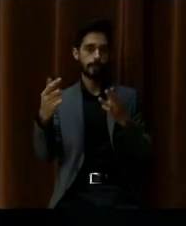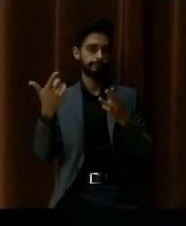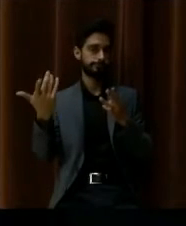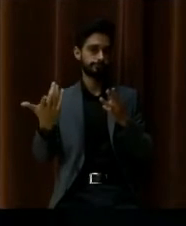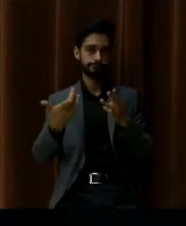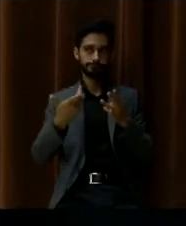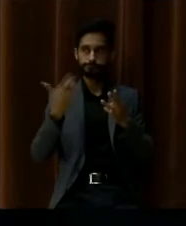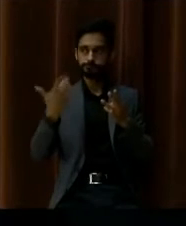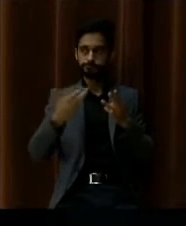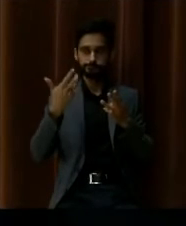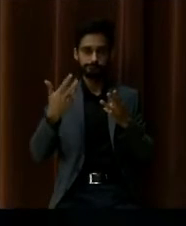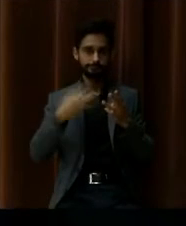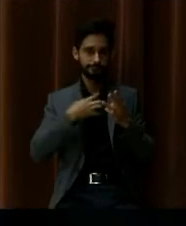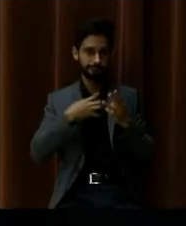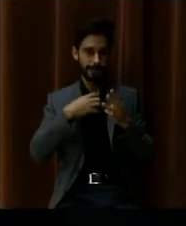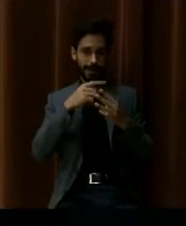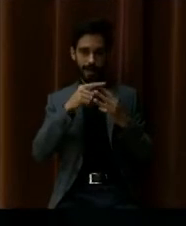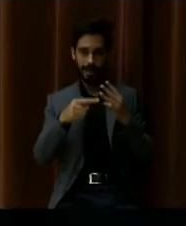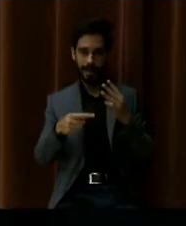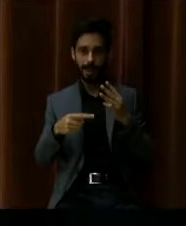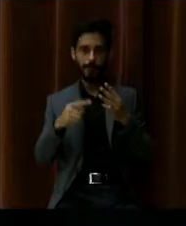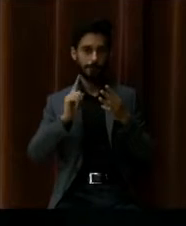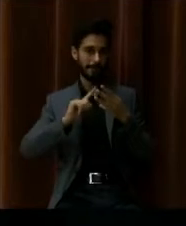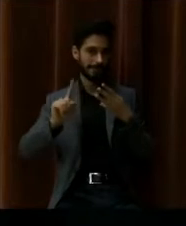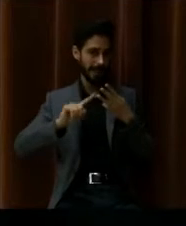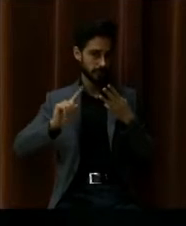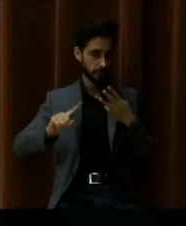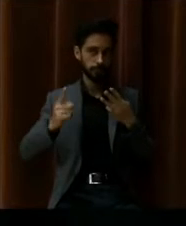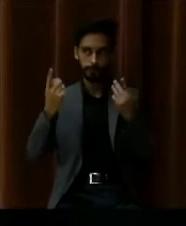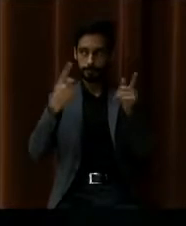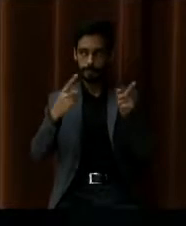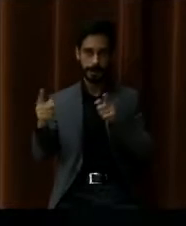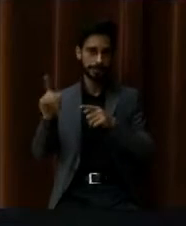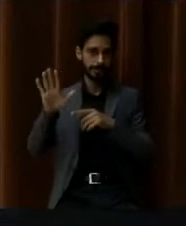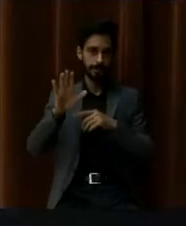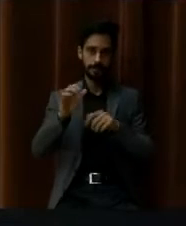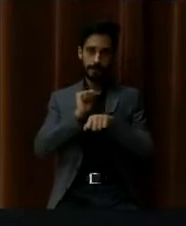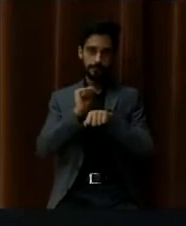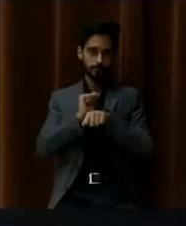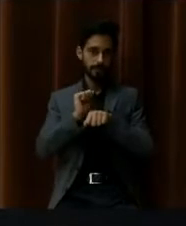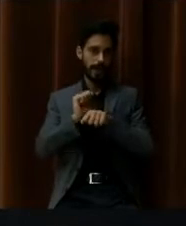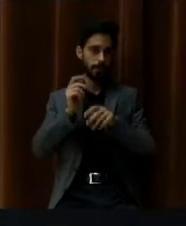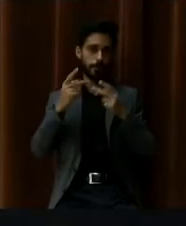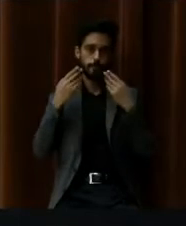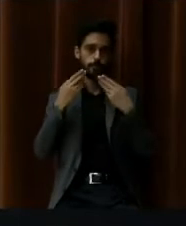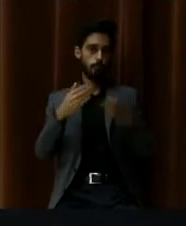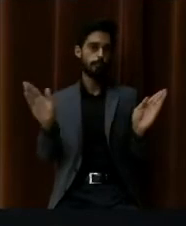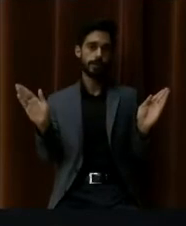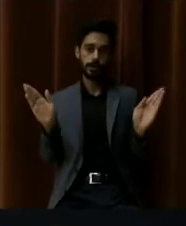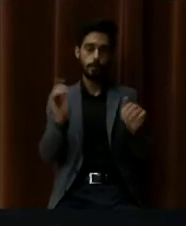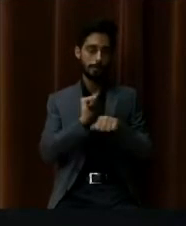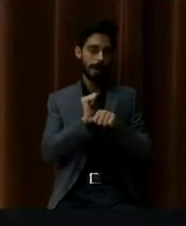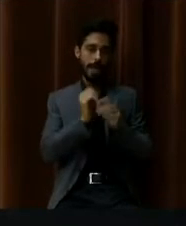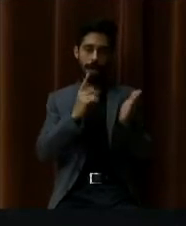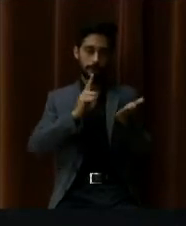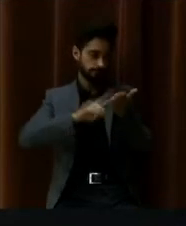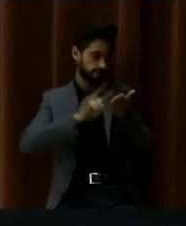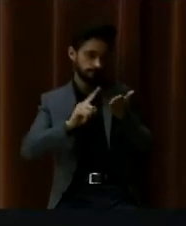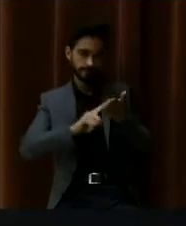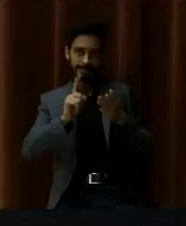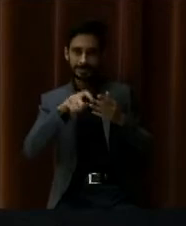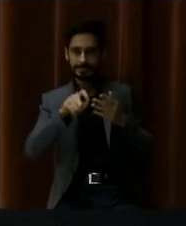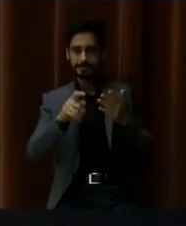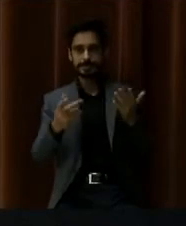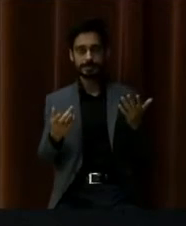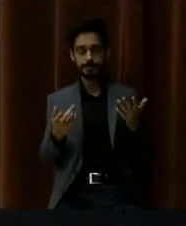rutinaria no sé si y particularizada de funcionarios públicos lo entiendo el secretario entiendo también que en muchas